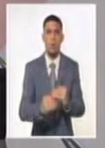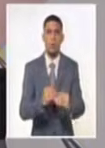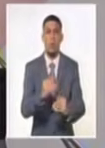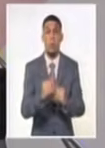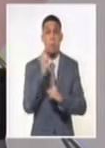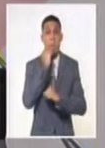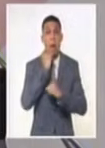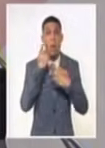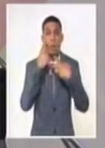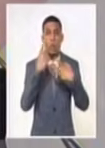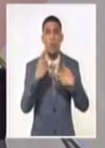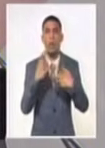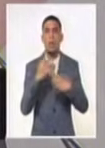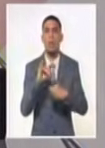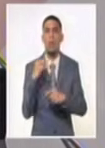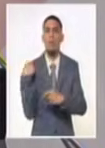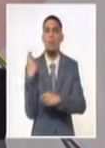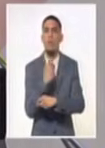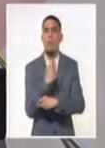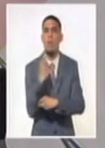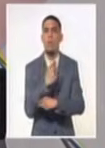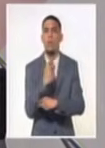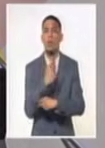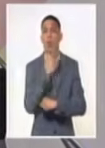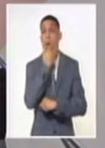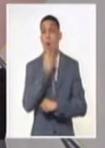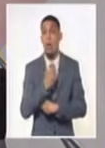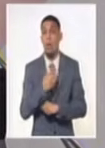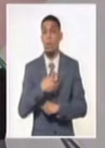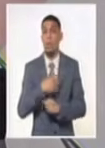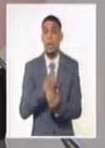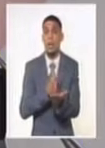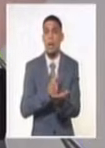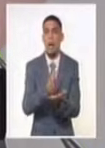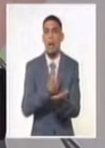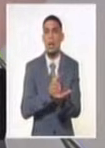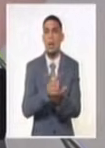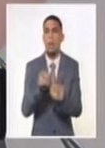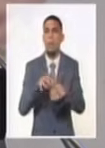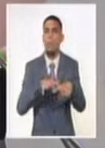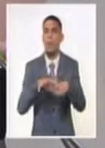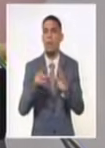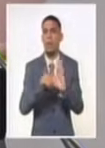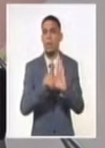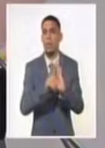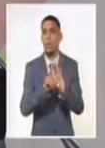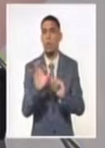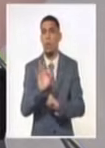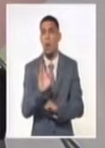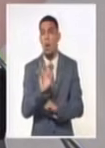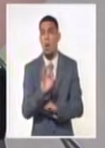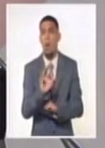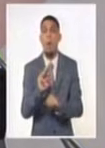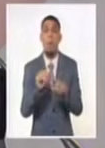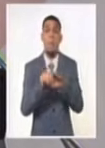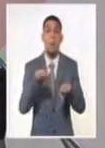la formación de pregrado, la formación de nuestros jóvenes en carreras y en técnico superior que se realiza a lo largo de toda Cuba.